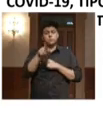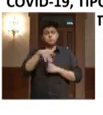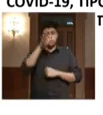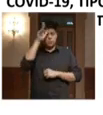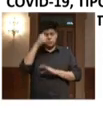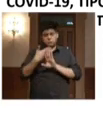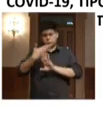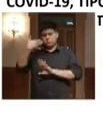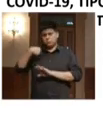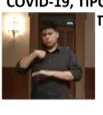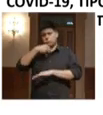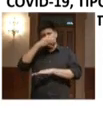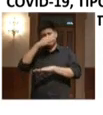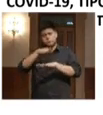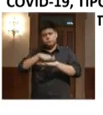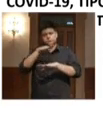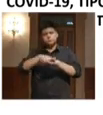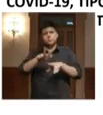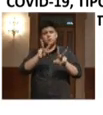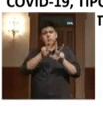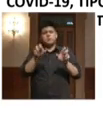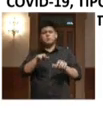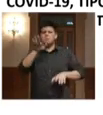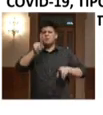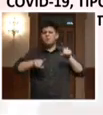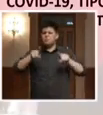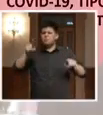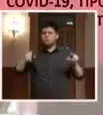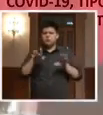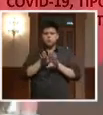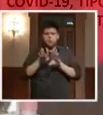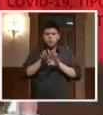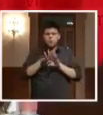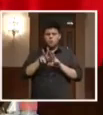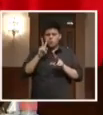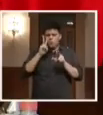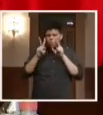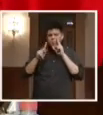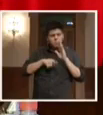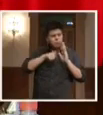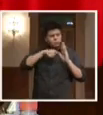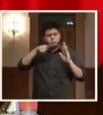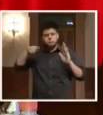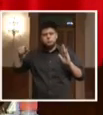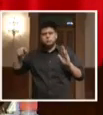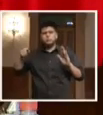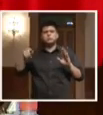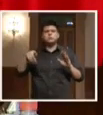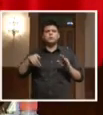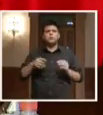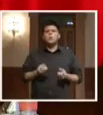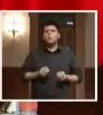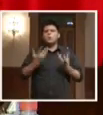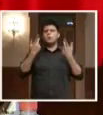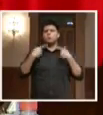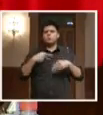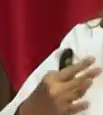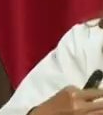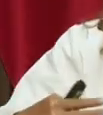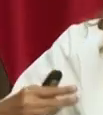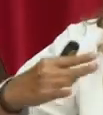les he comentado en otras ocasiones, dependiendo cómo se vea esta barra, es la capacidad hospitalaria. Si en algún